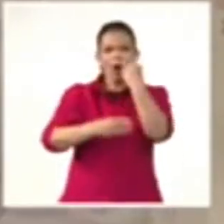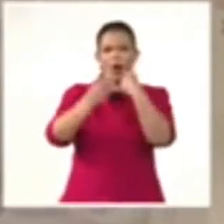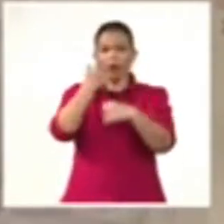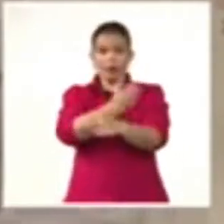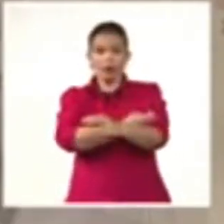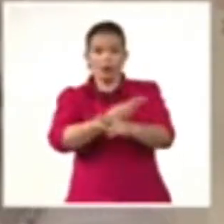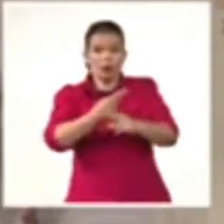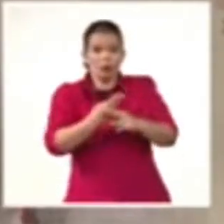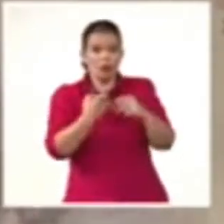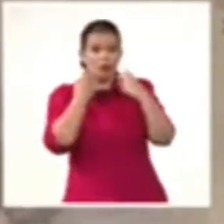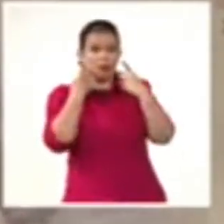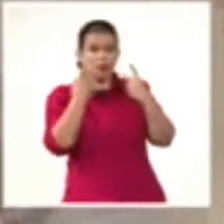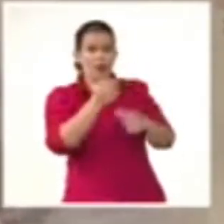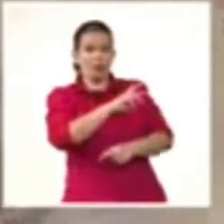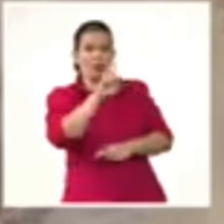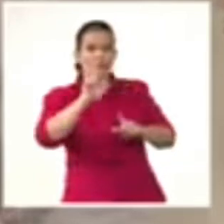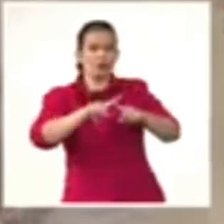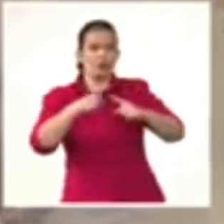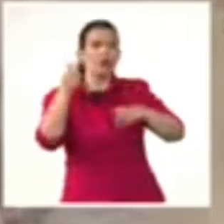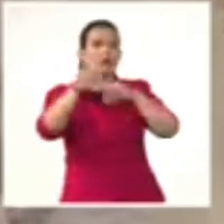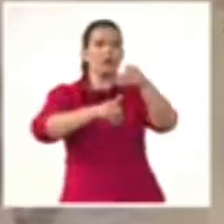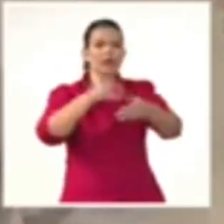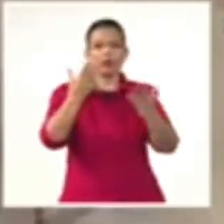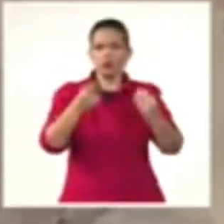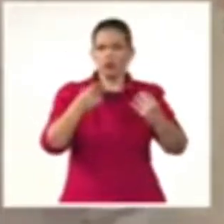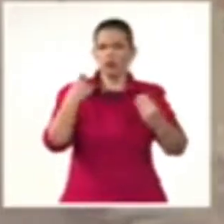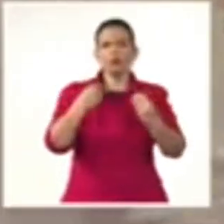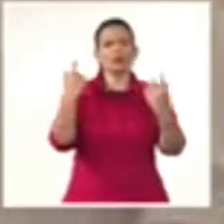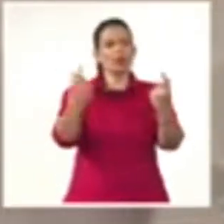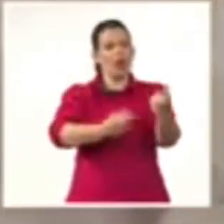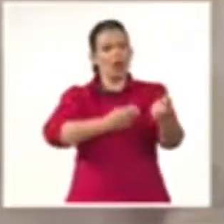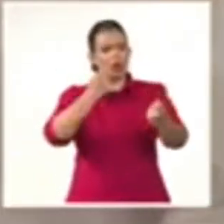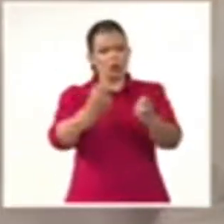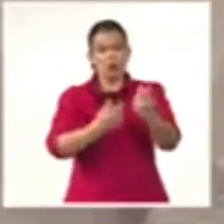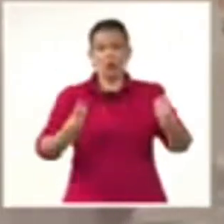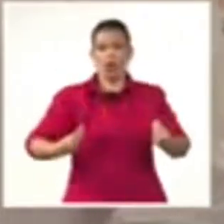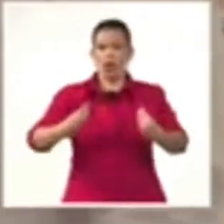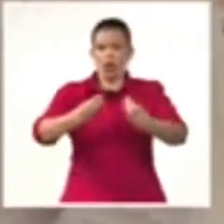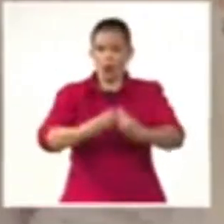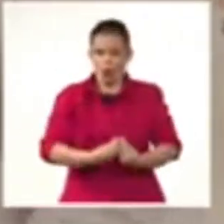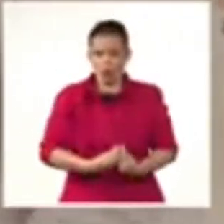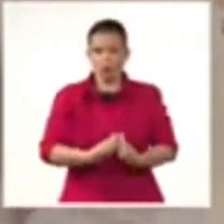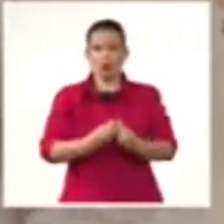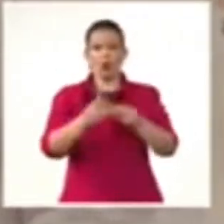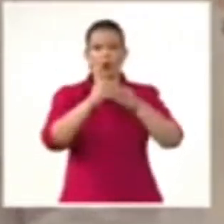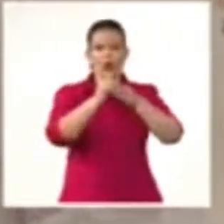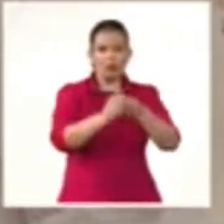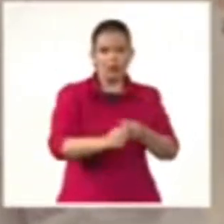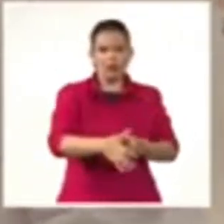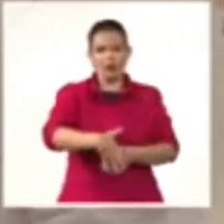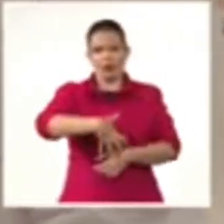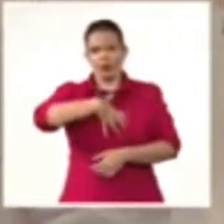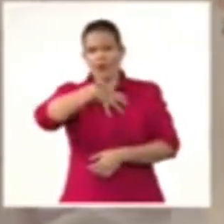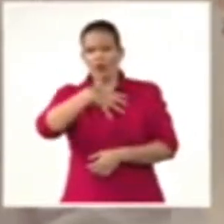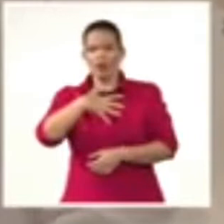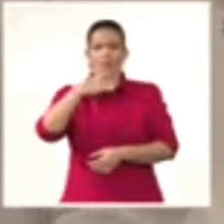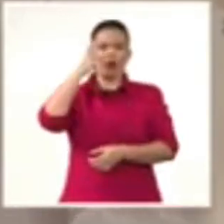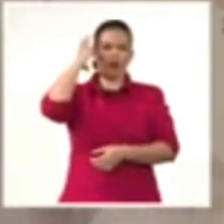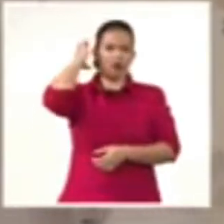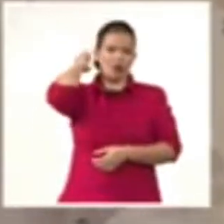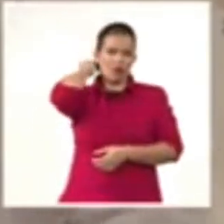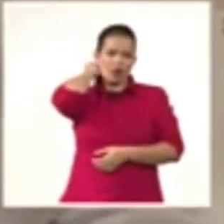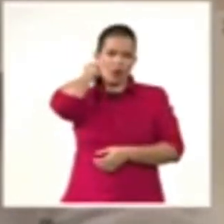las que compartieron combates y desvelos con Fidel, Raúl, Ramiro, Almeida,